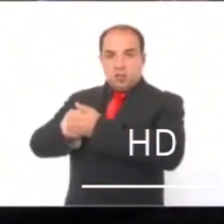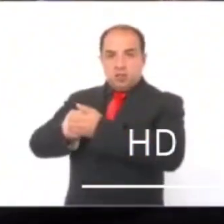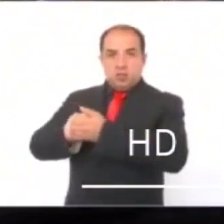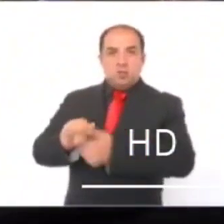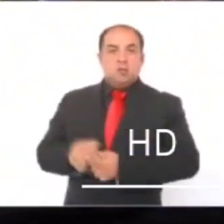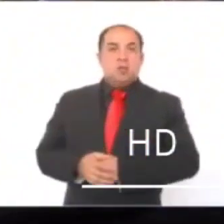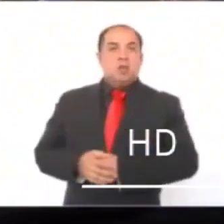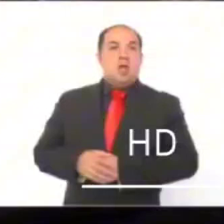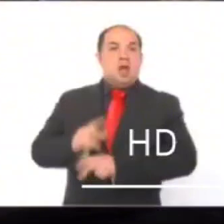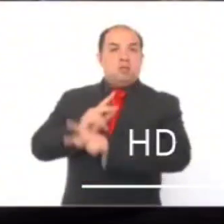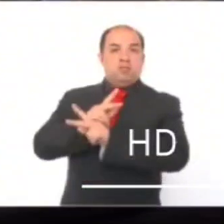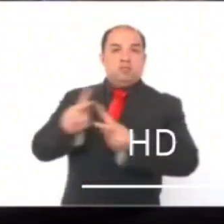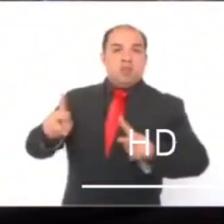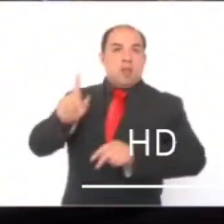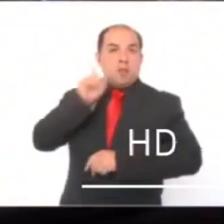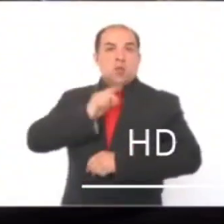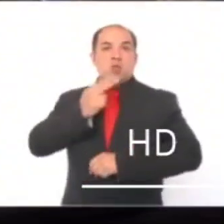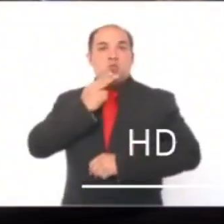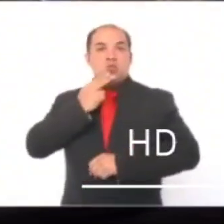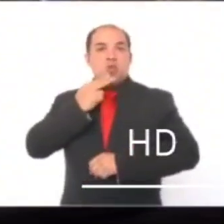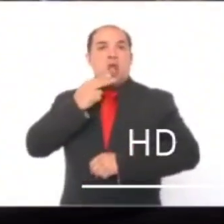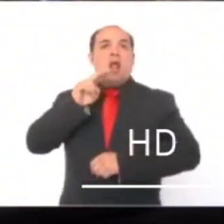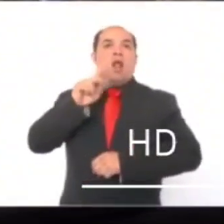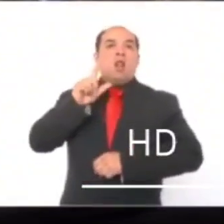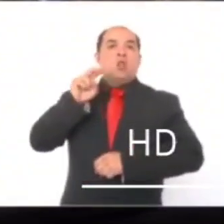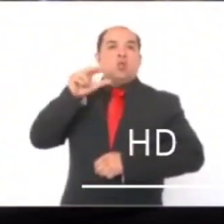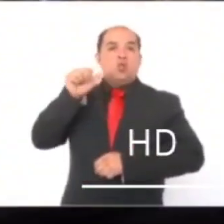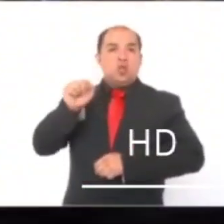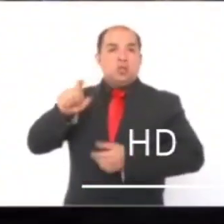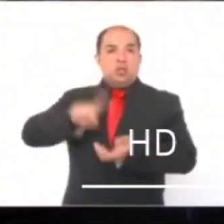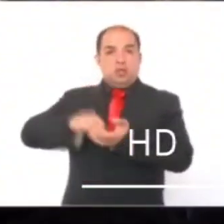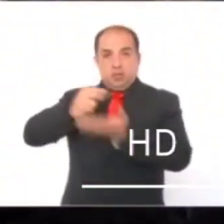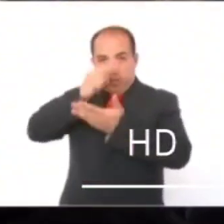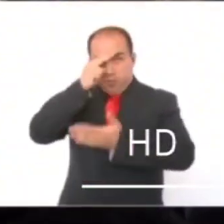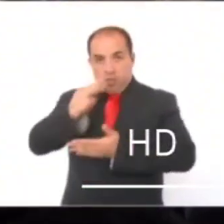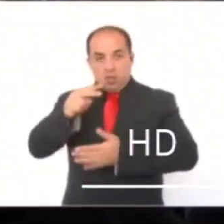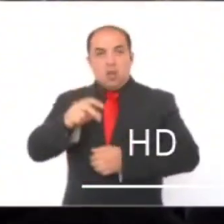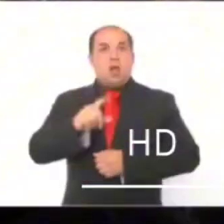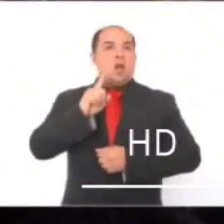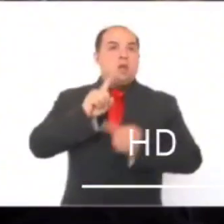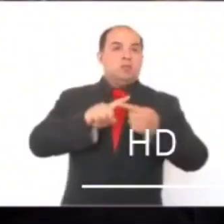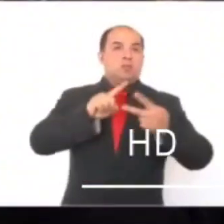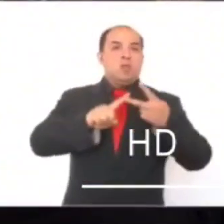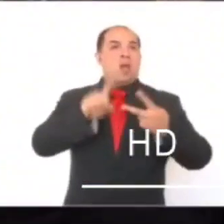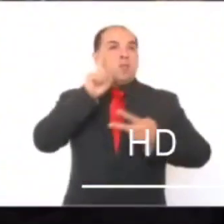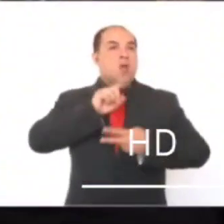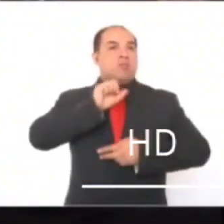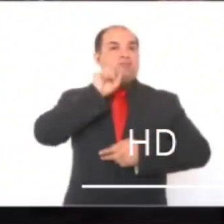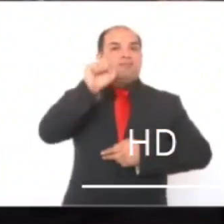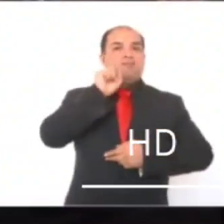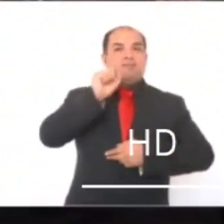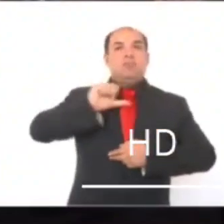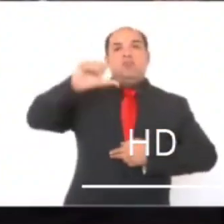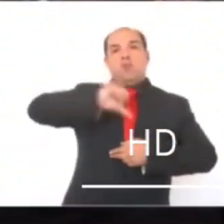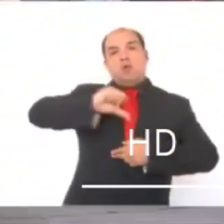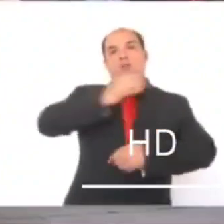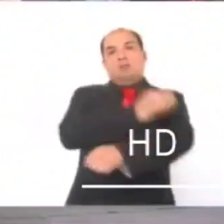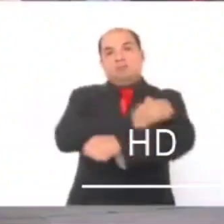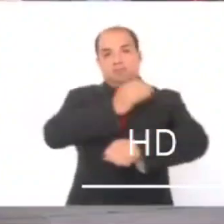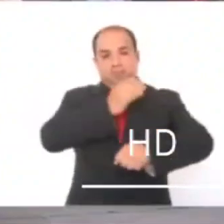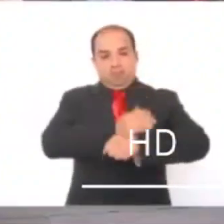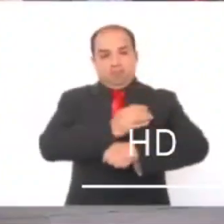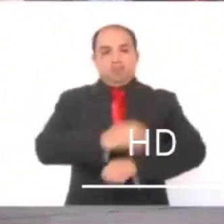Saludamos a todas las usuarias de las lunas de la Ciudad de México y activistas que nos honran con su presencia.